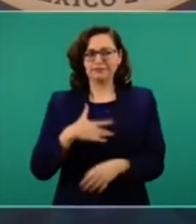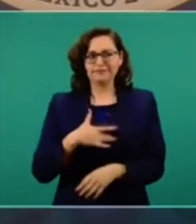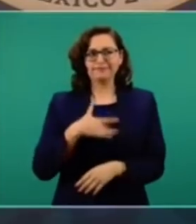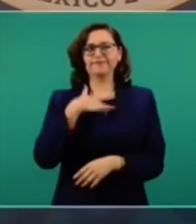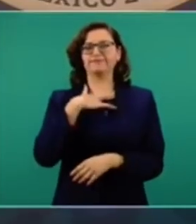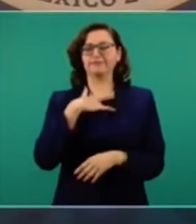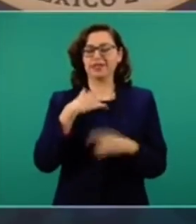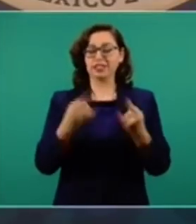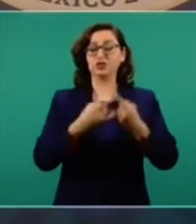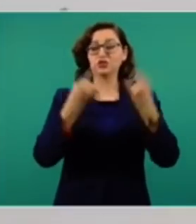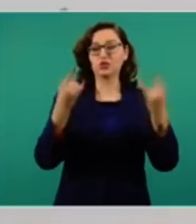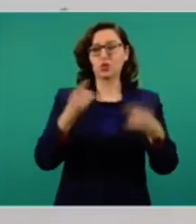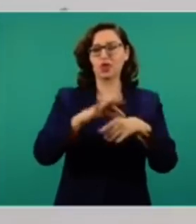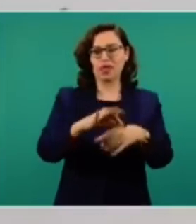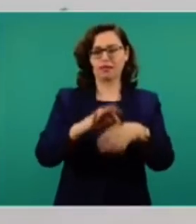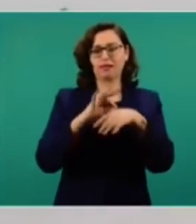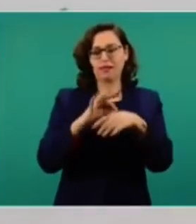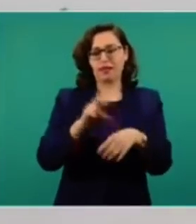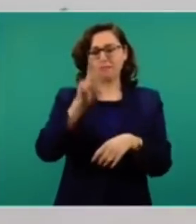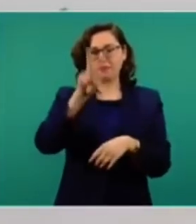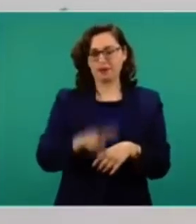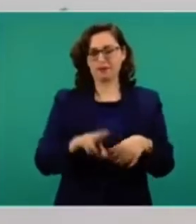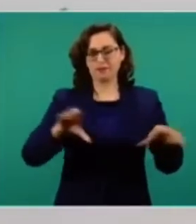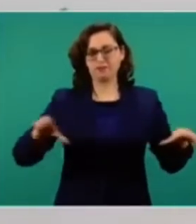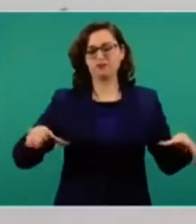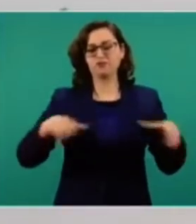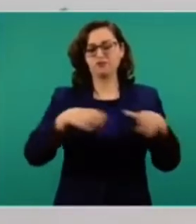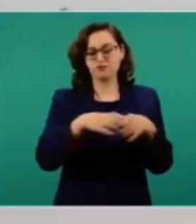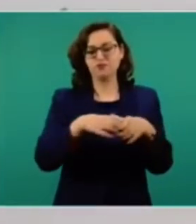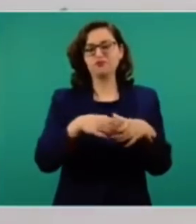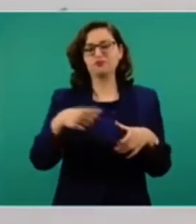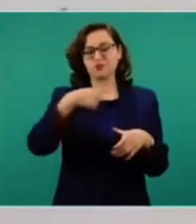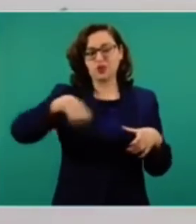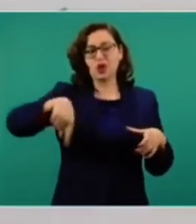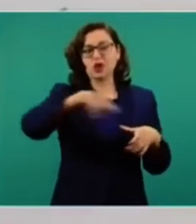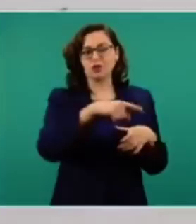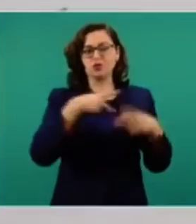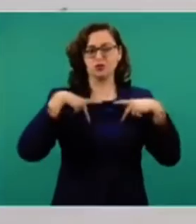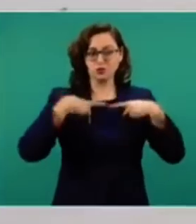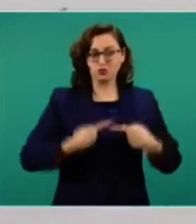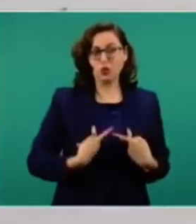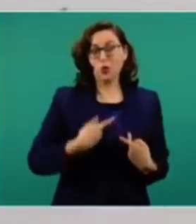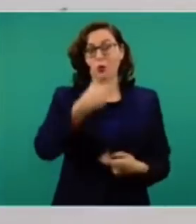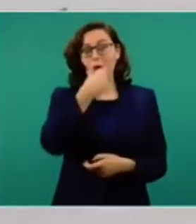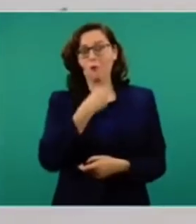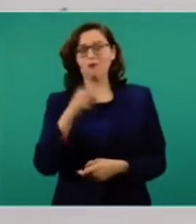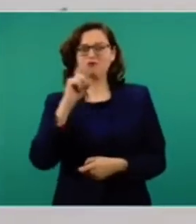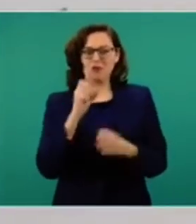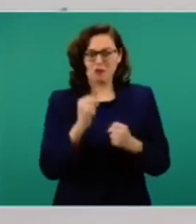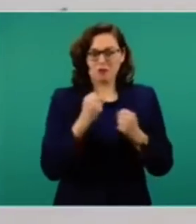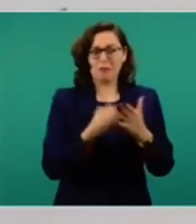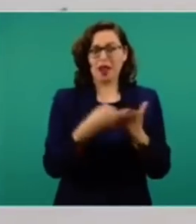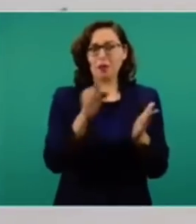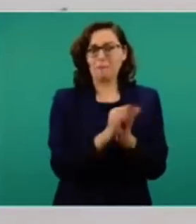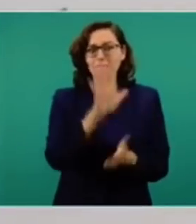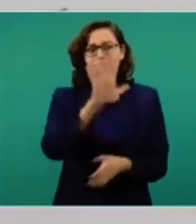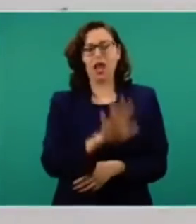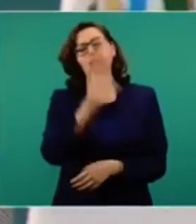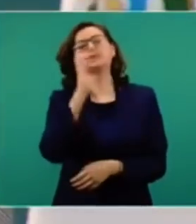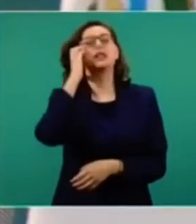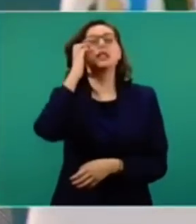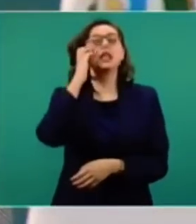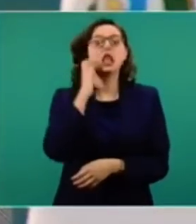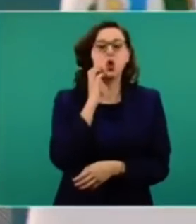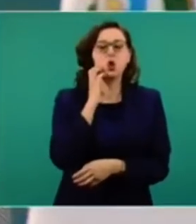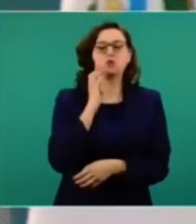respeta la verdadera historia de la comunidad, perspectiva de los leones y de las leonas, y no de los cazadores. Una